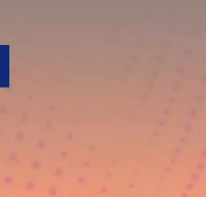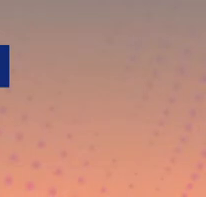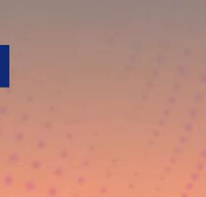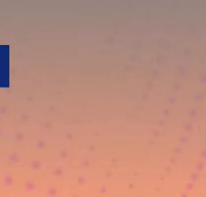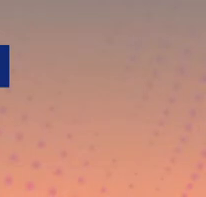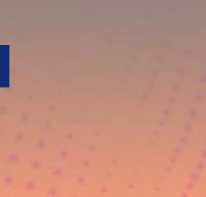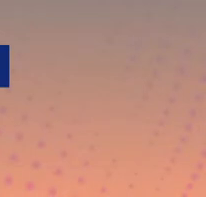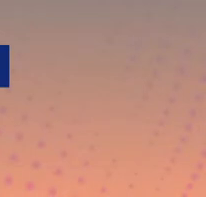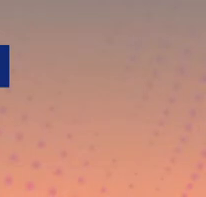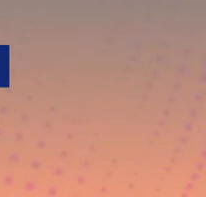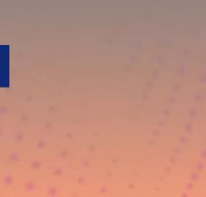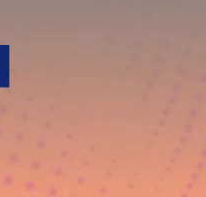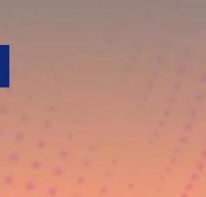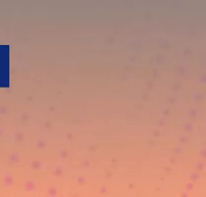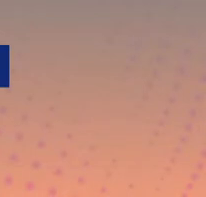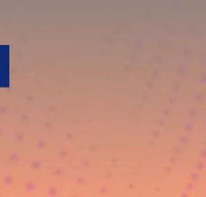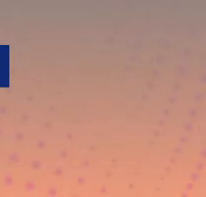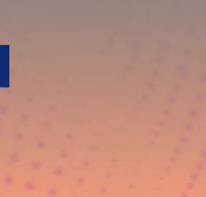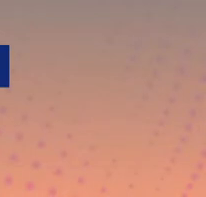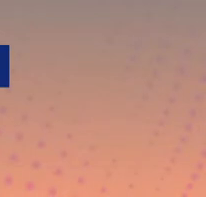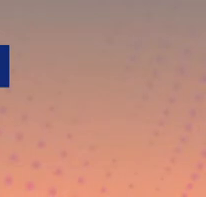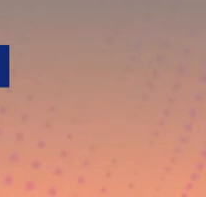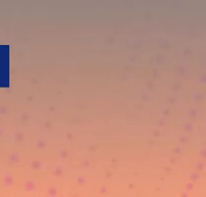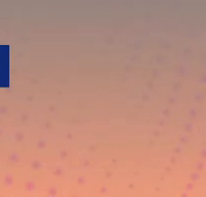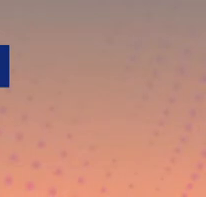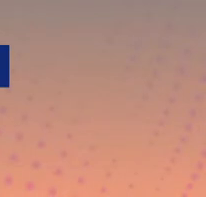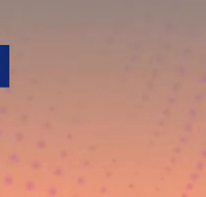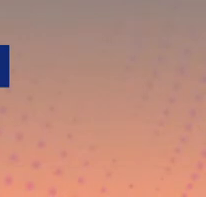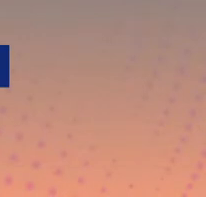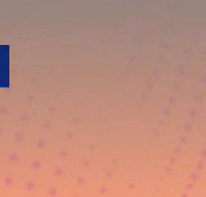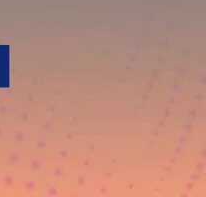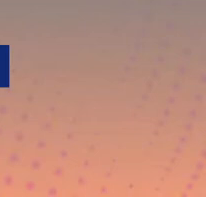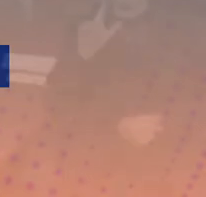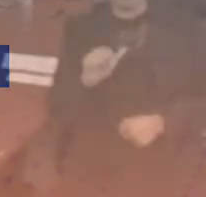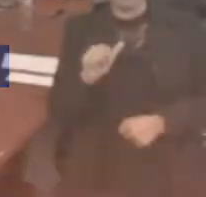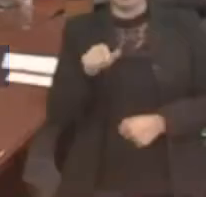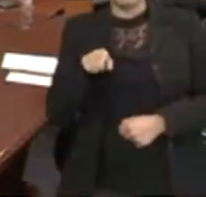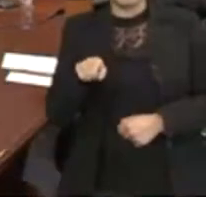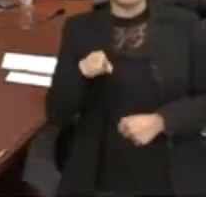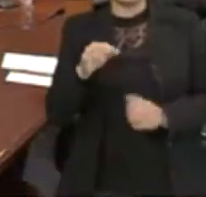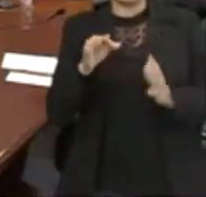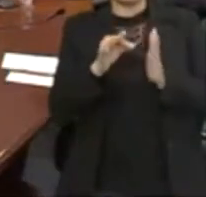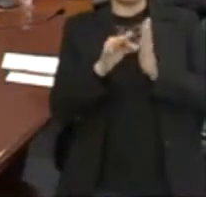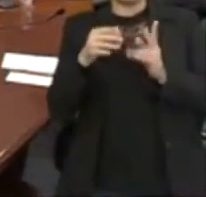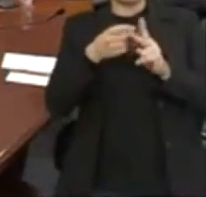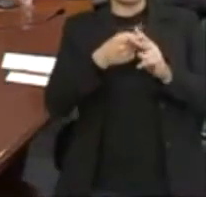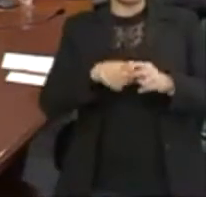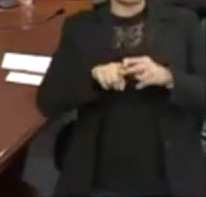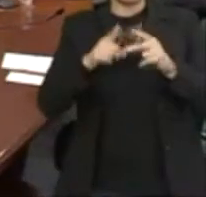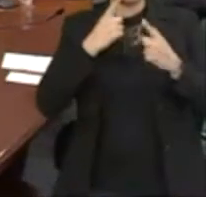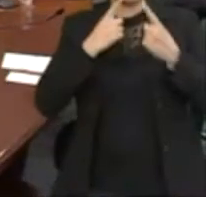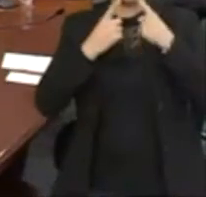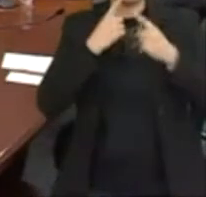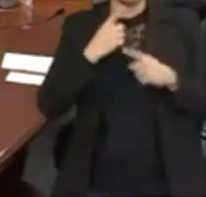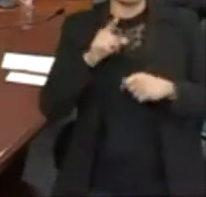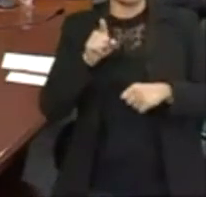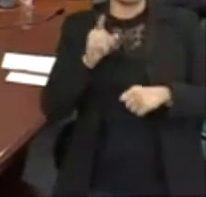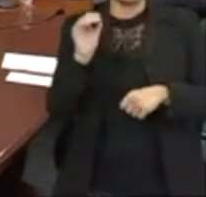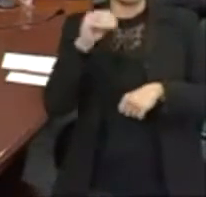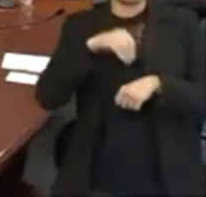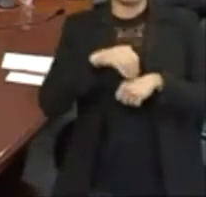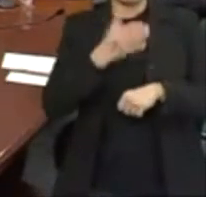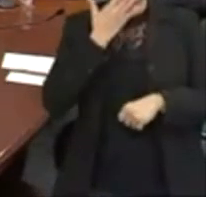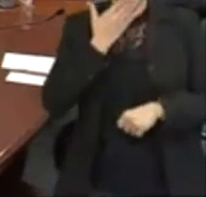del despacho de la Secretaría Ejecutiva tras la destitución de Edmundo Jacobo Molina por la publicación del